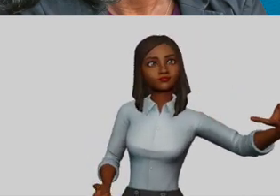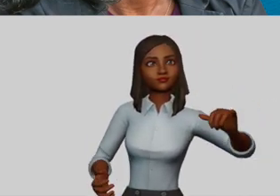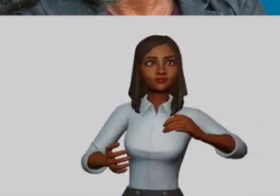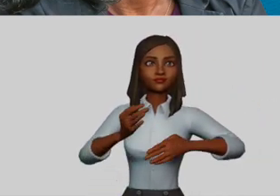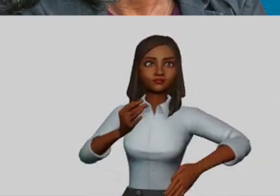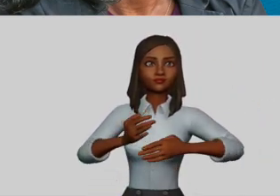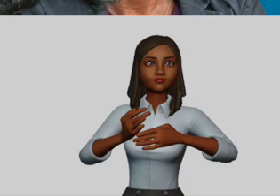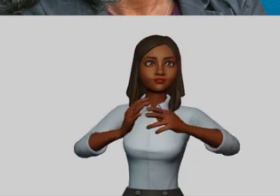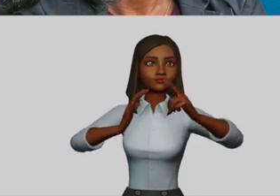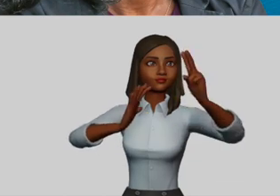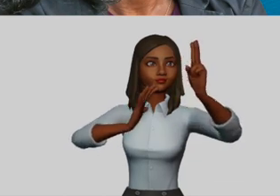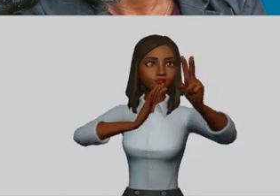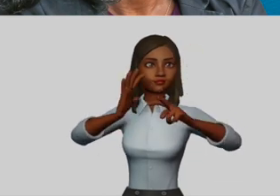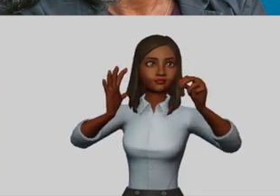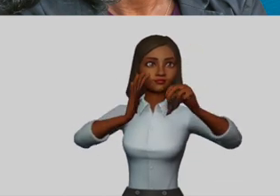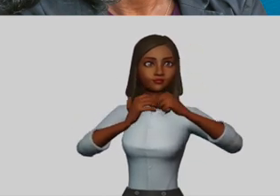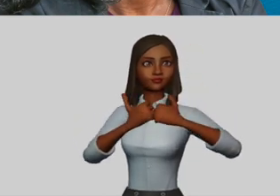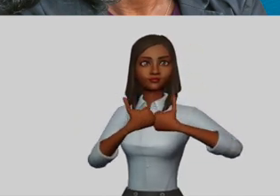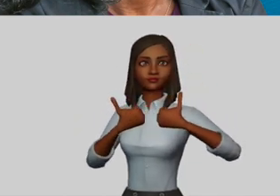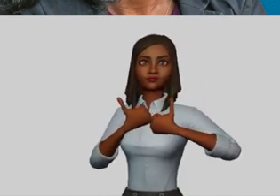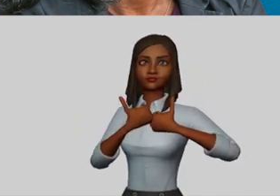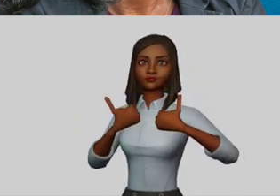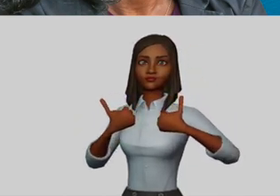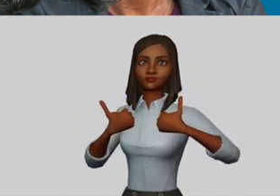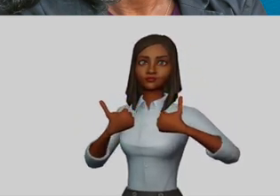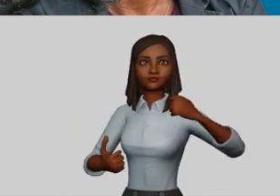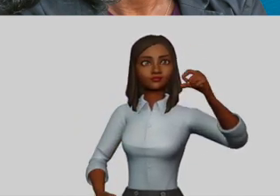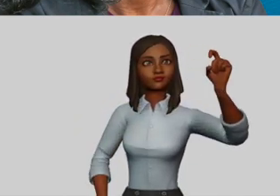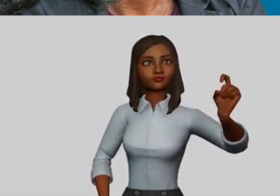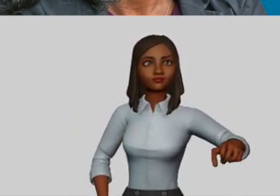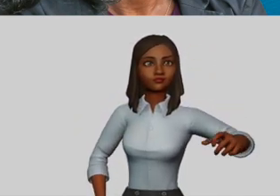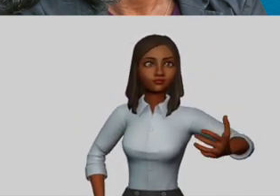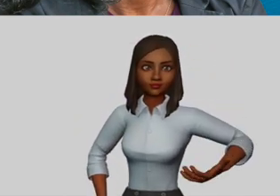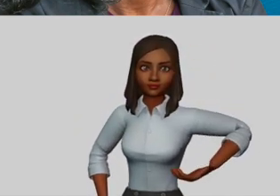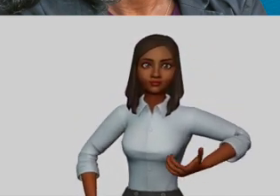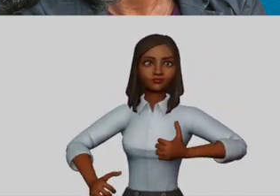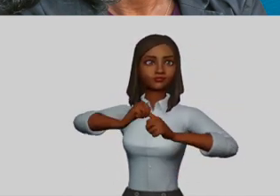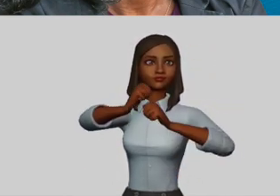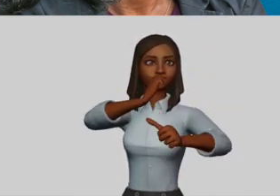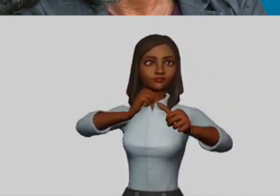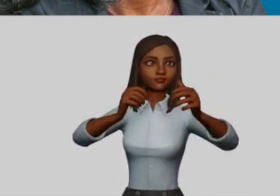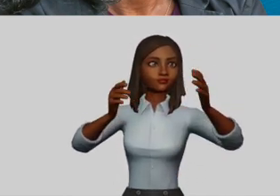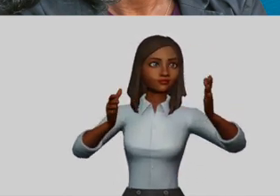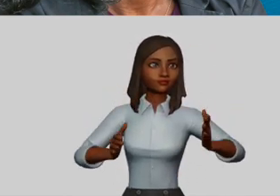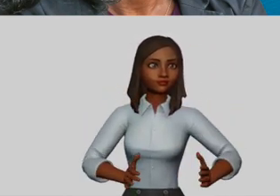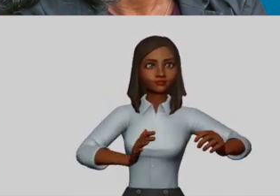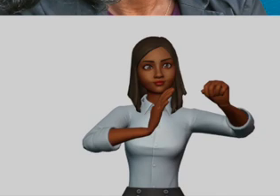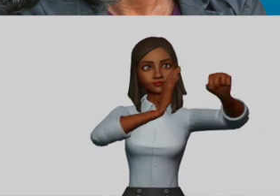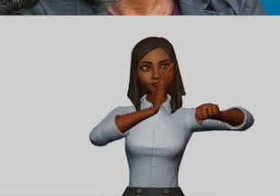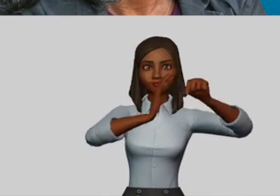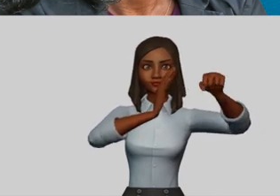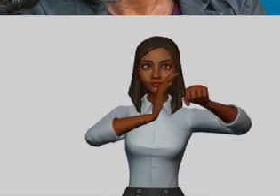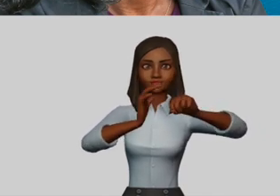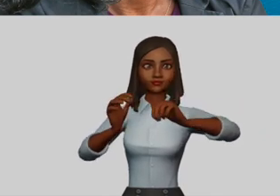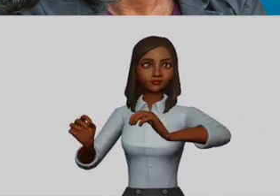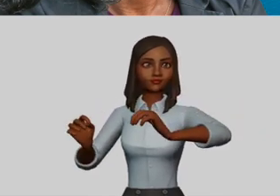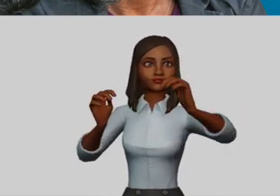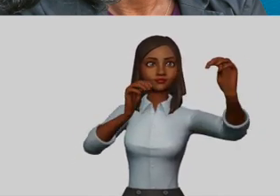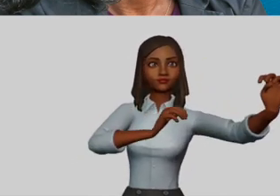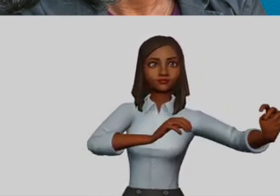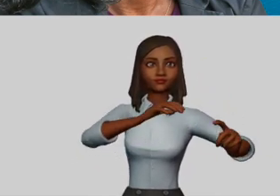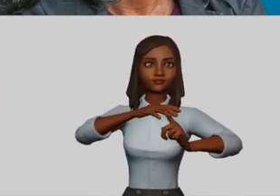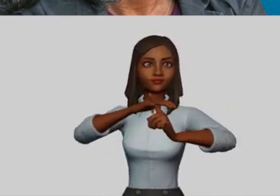el avatar, lo que tú estás diciendo no es, no, nosotros no lo podemos hacer porque no es scalable.